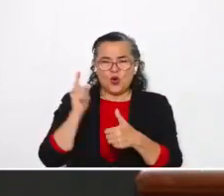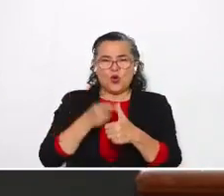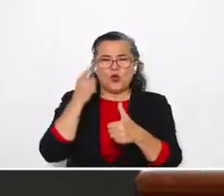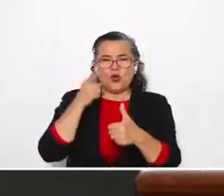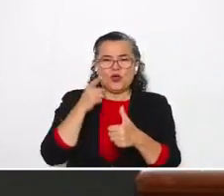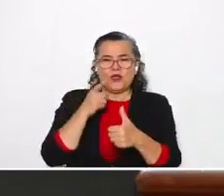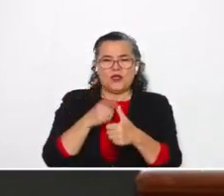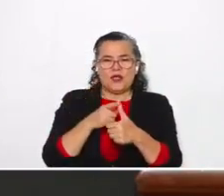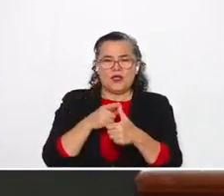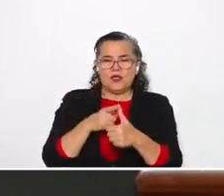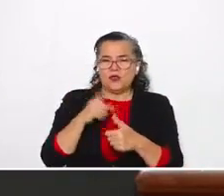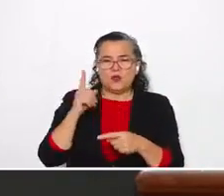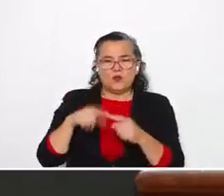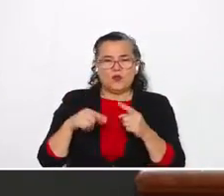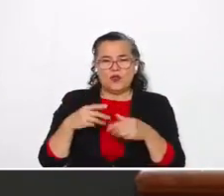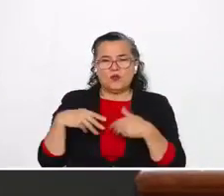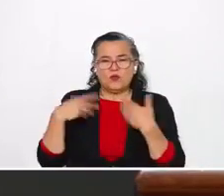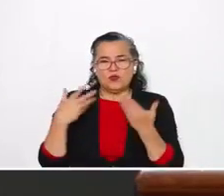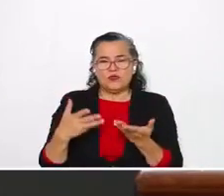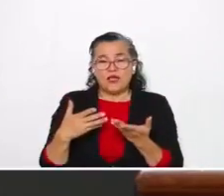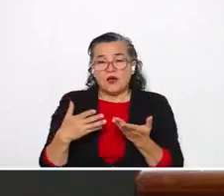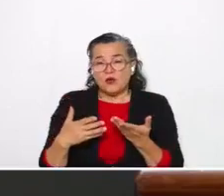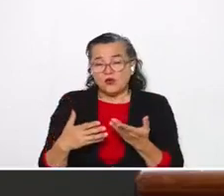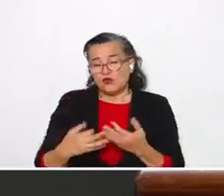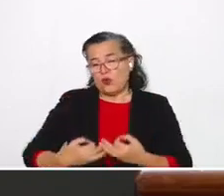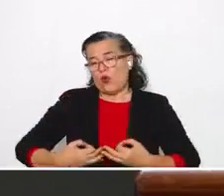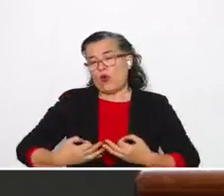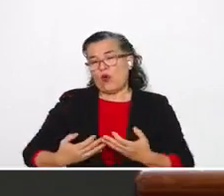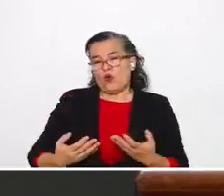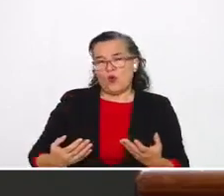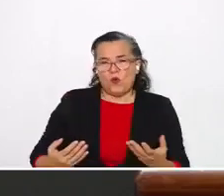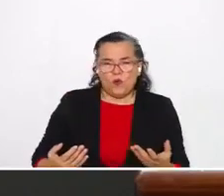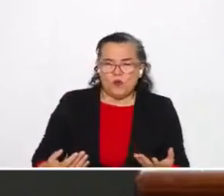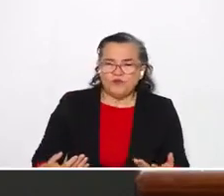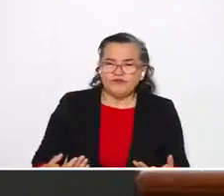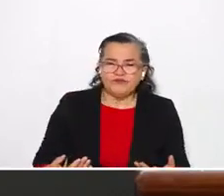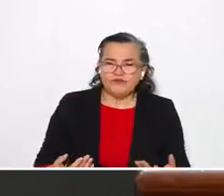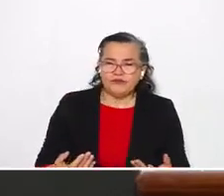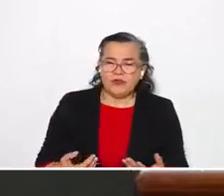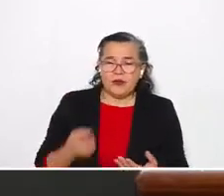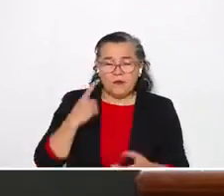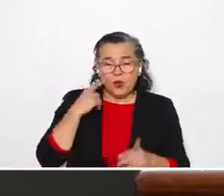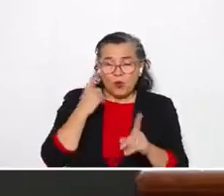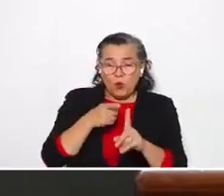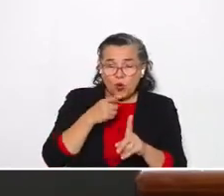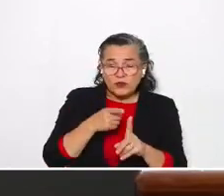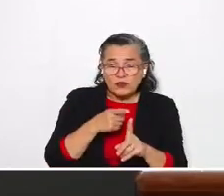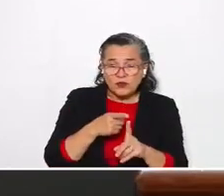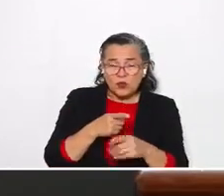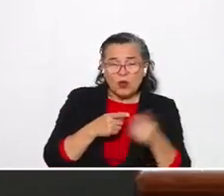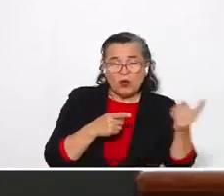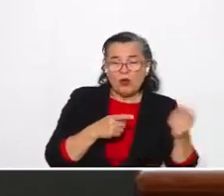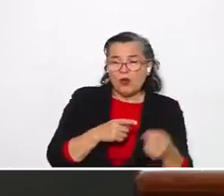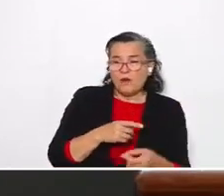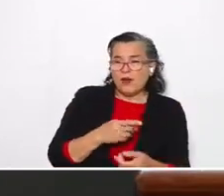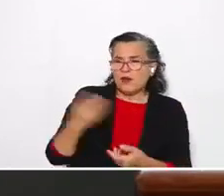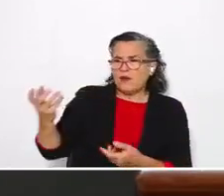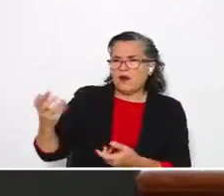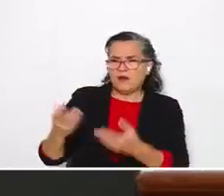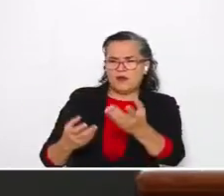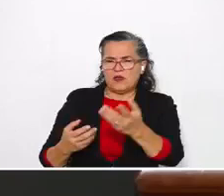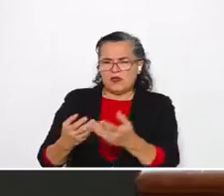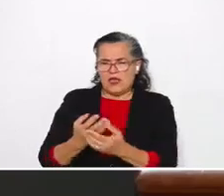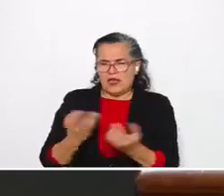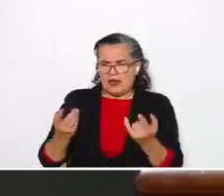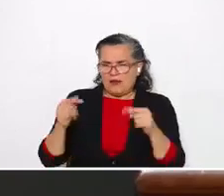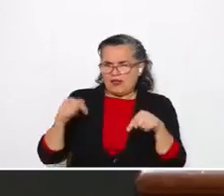prerrogativa no podemos darnos el lujo de que cada propósito ande por su lado en esta materia, sino que